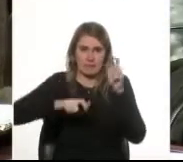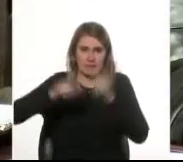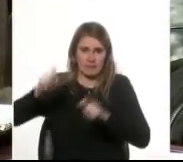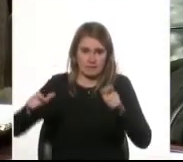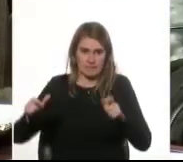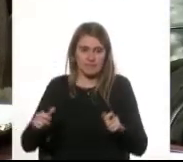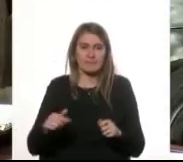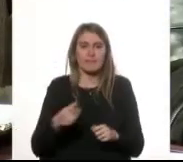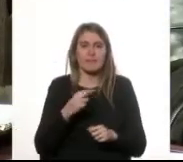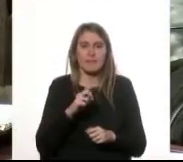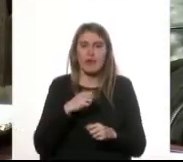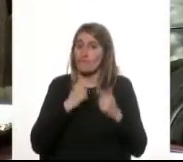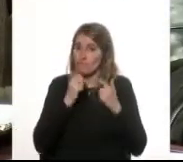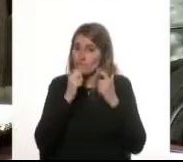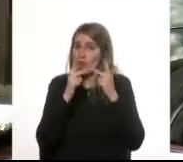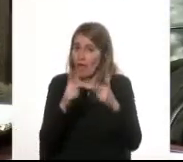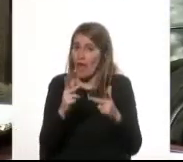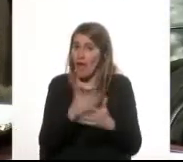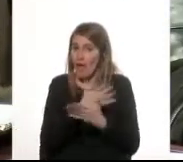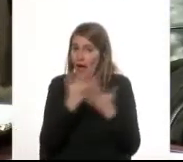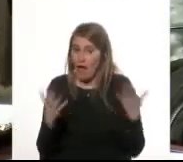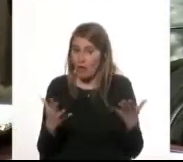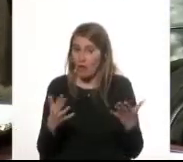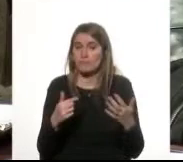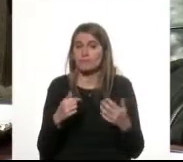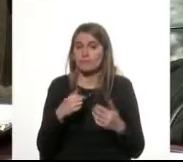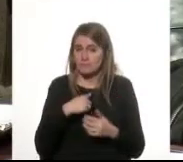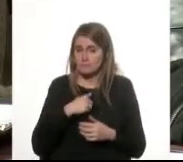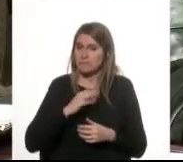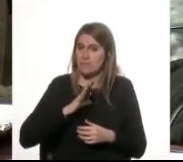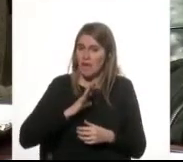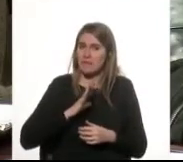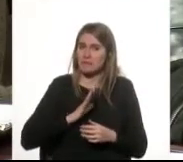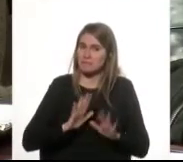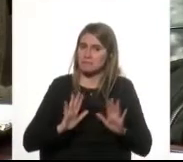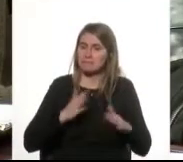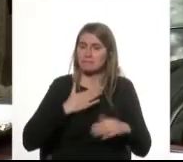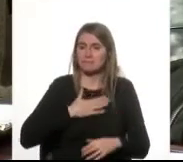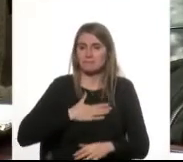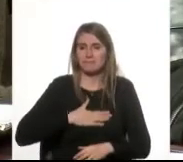Pero tengo que decir algo que es de contenido.